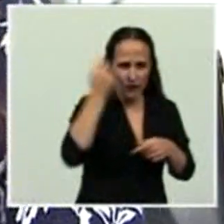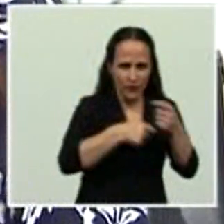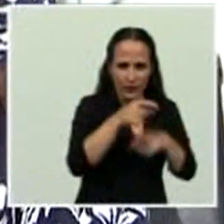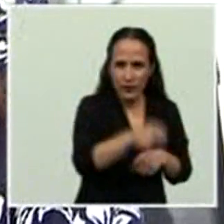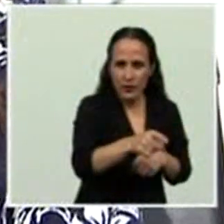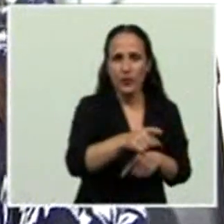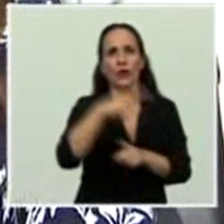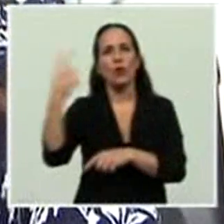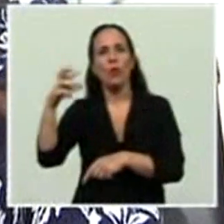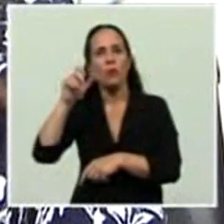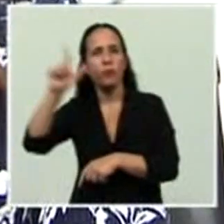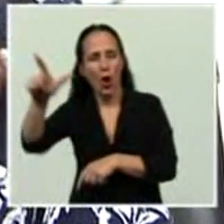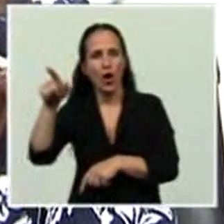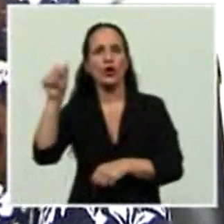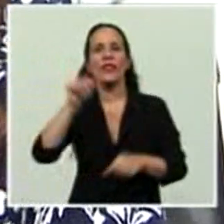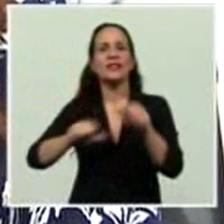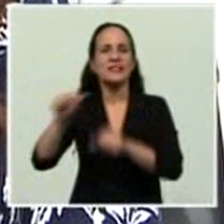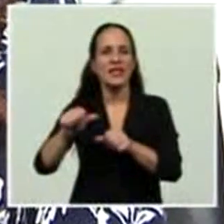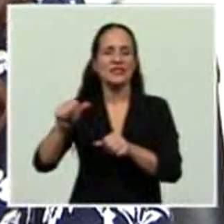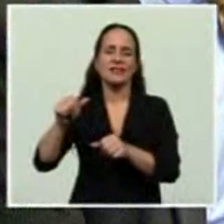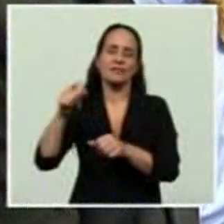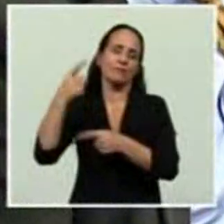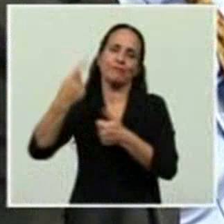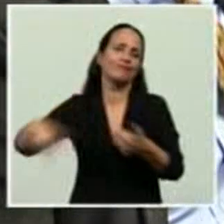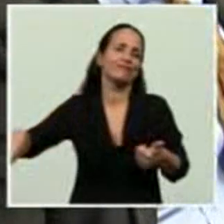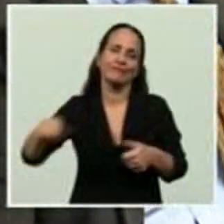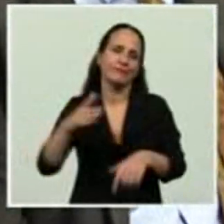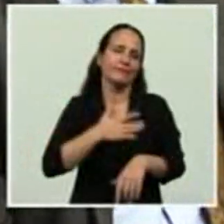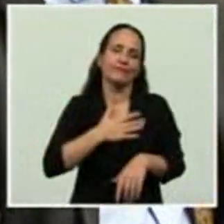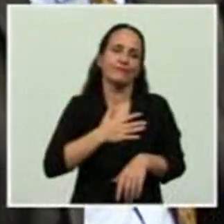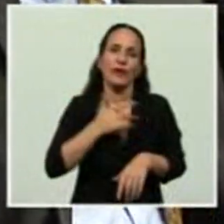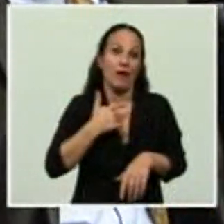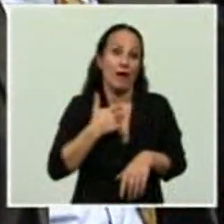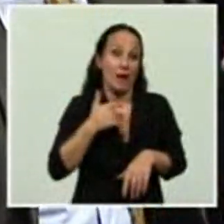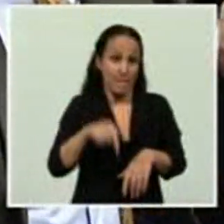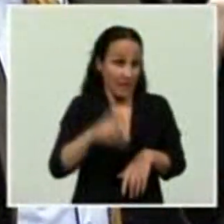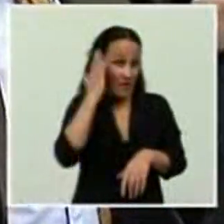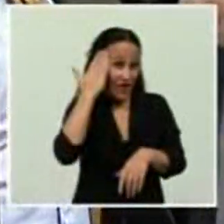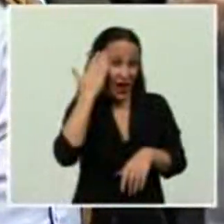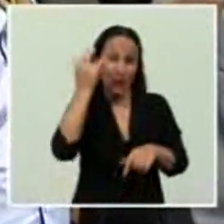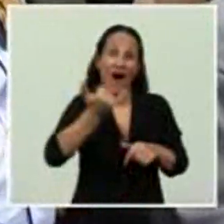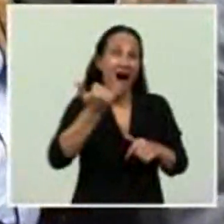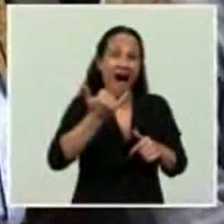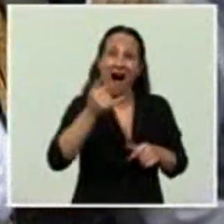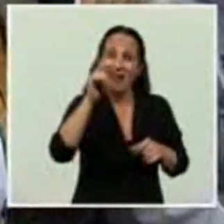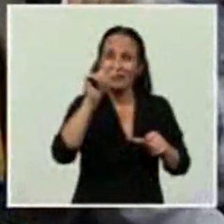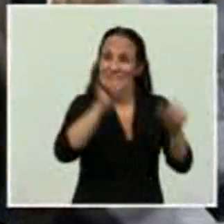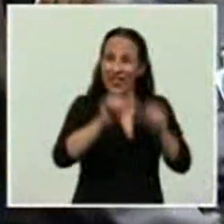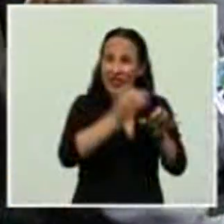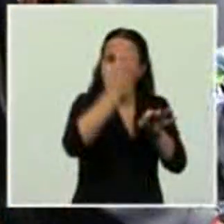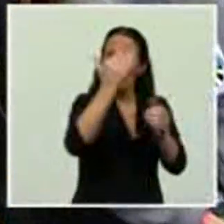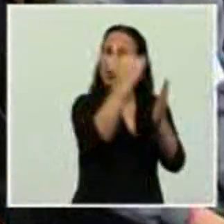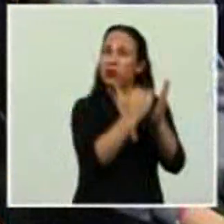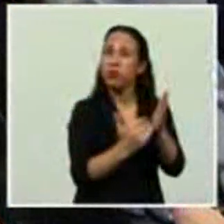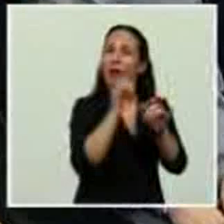unlp en ciencias biológicas bueno en mi en mi página de Facebook ahí están todos los antecedentes